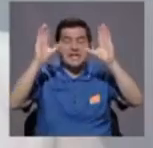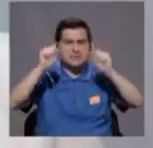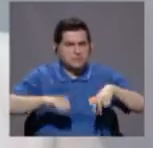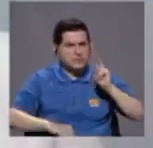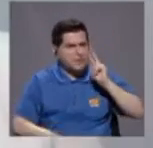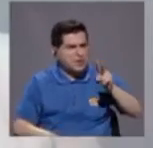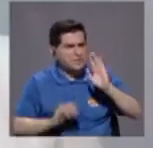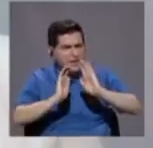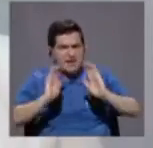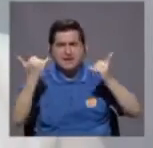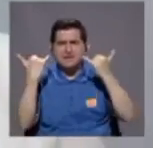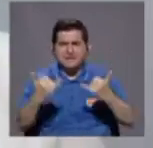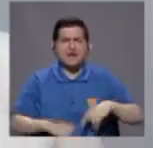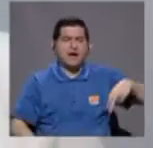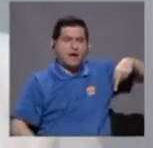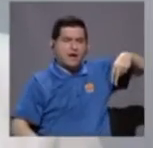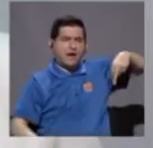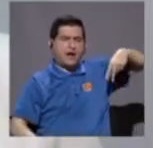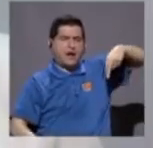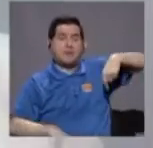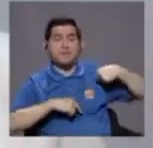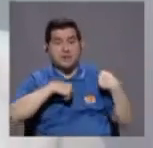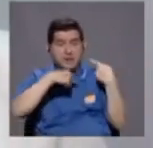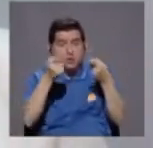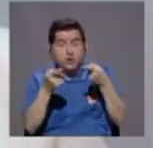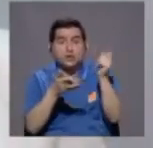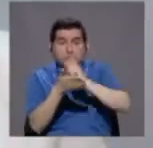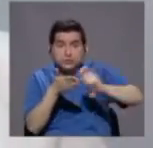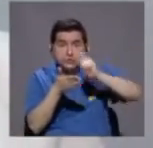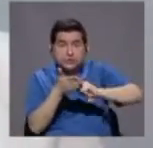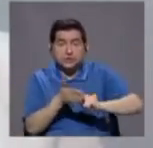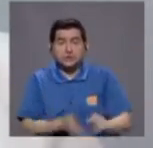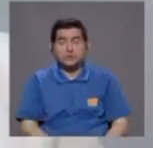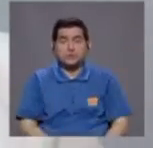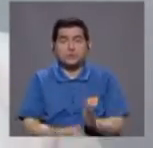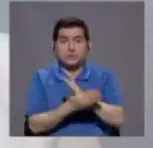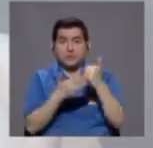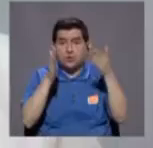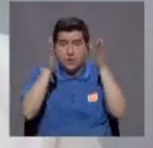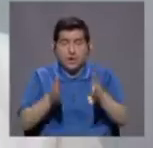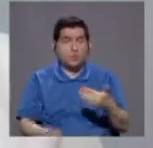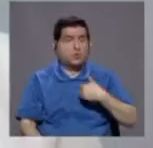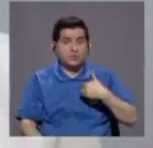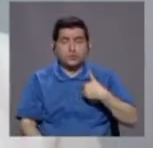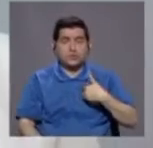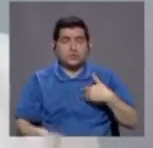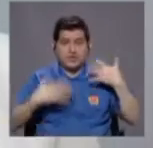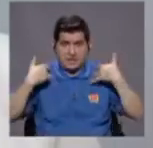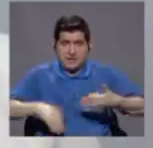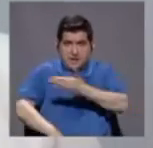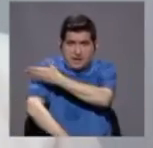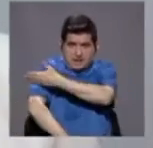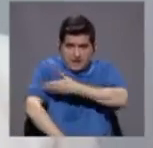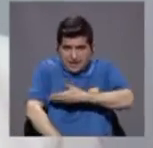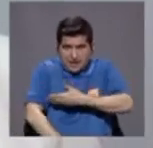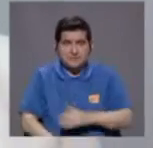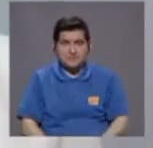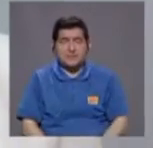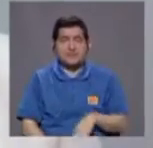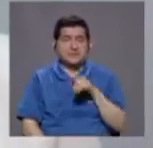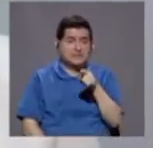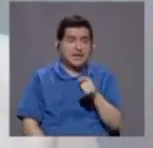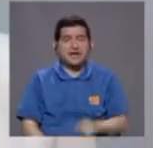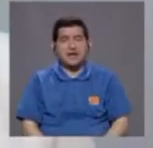ver a los niños ya caminando hacia la escuela, y algunos que no tenían camisa iban